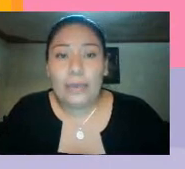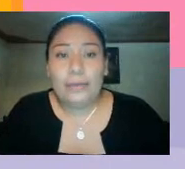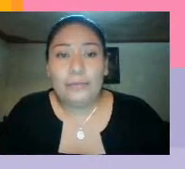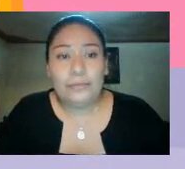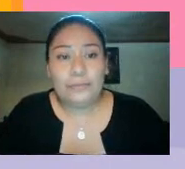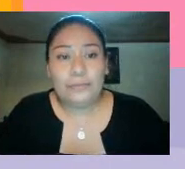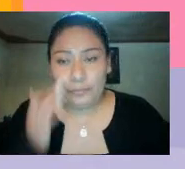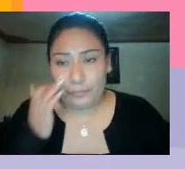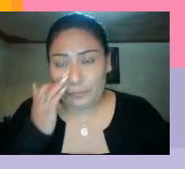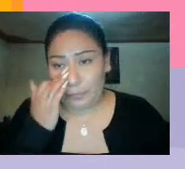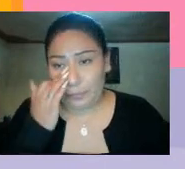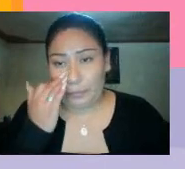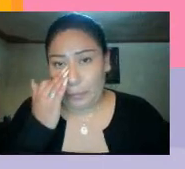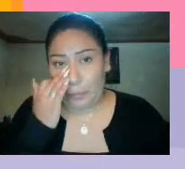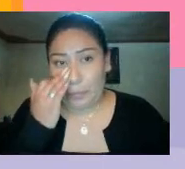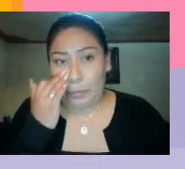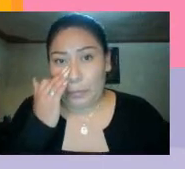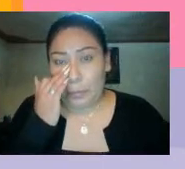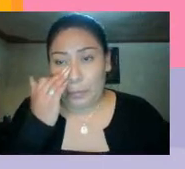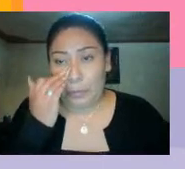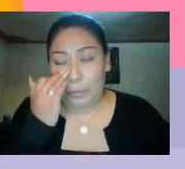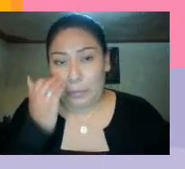¿Ok?